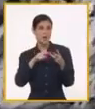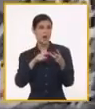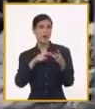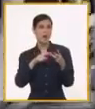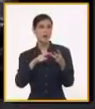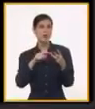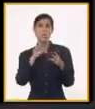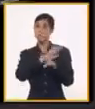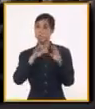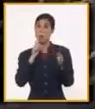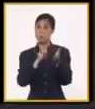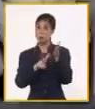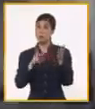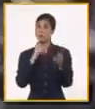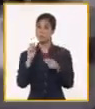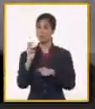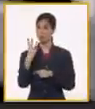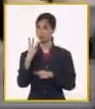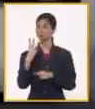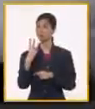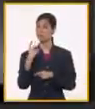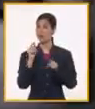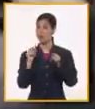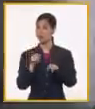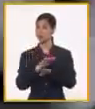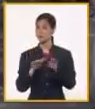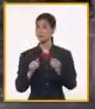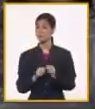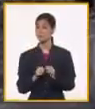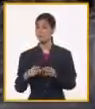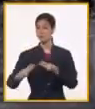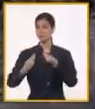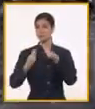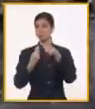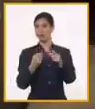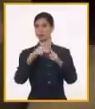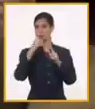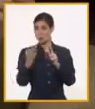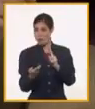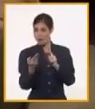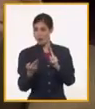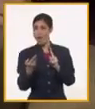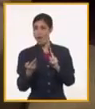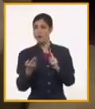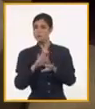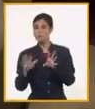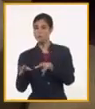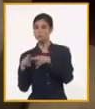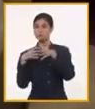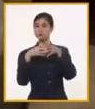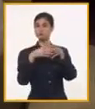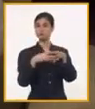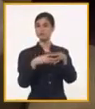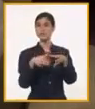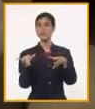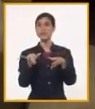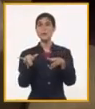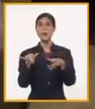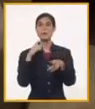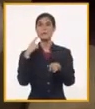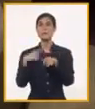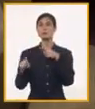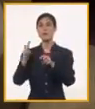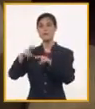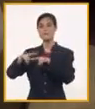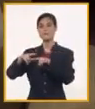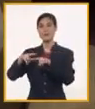era la provincia de las villas. Le dimos un poquito también a la provincia de La Habana,